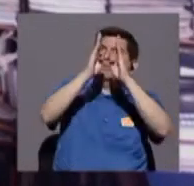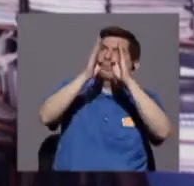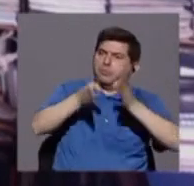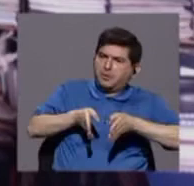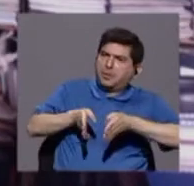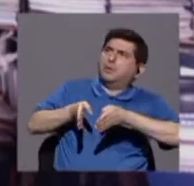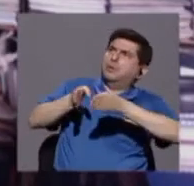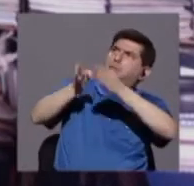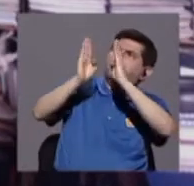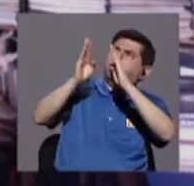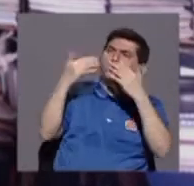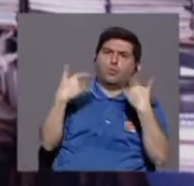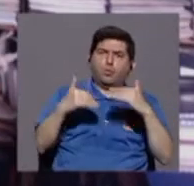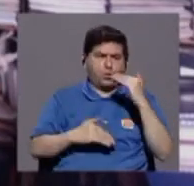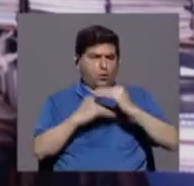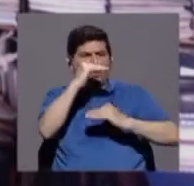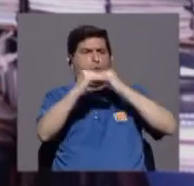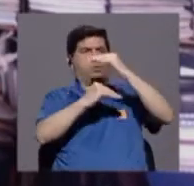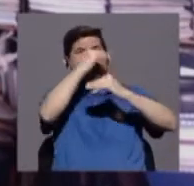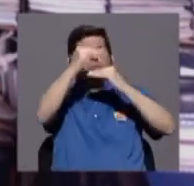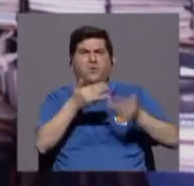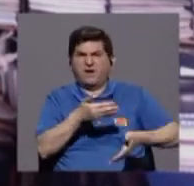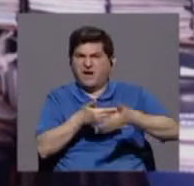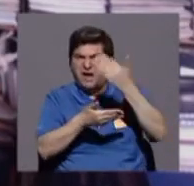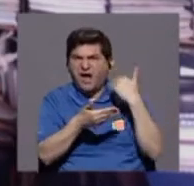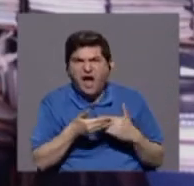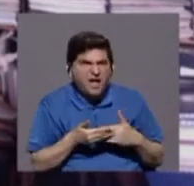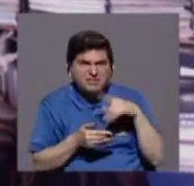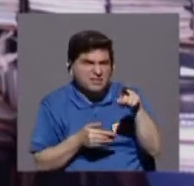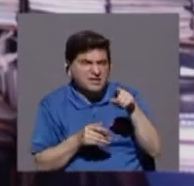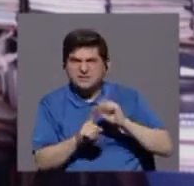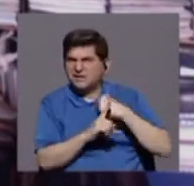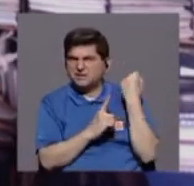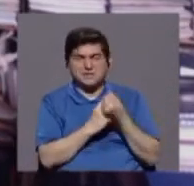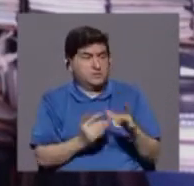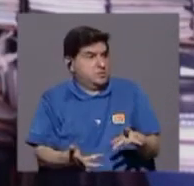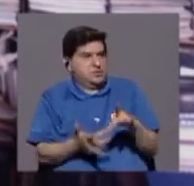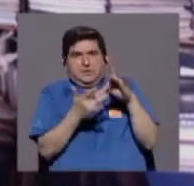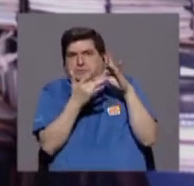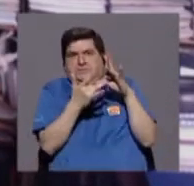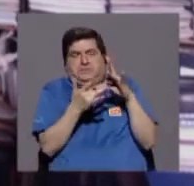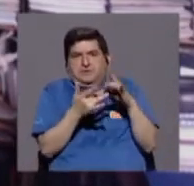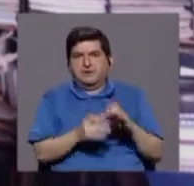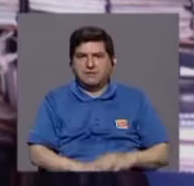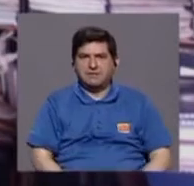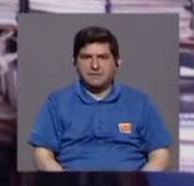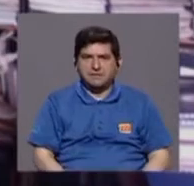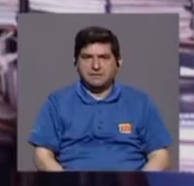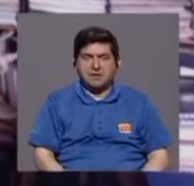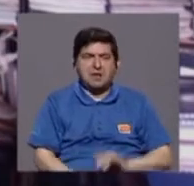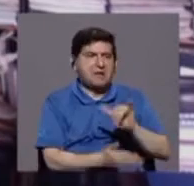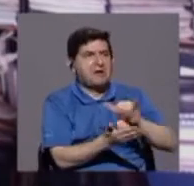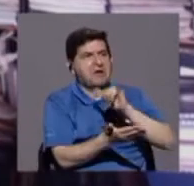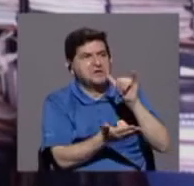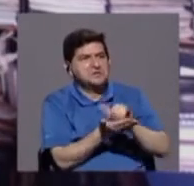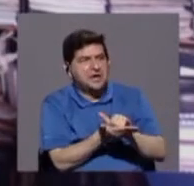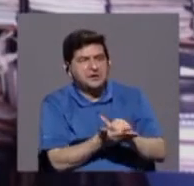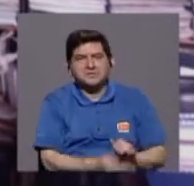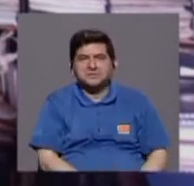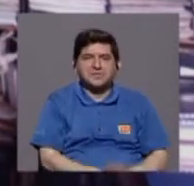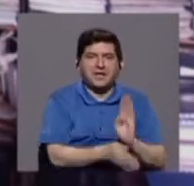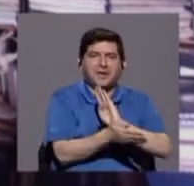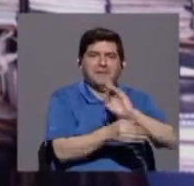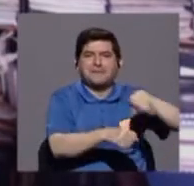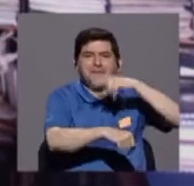de muchos pisos que antes eran realmente la excepción, ¿verdad? Qué sé yo, ahí en San José estaba el edificio del